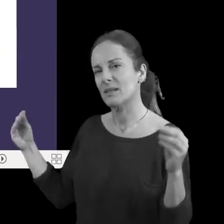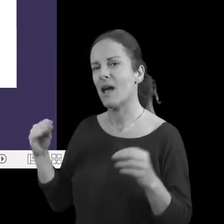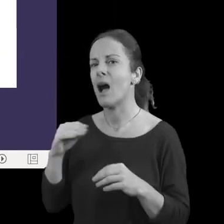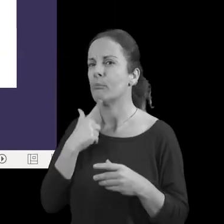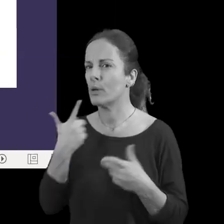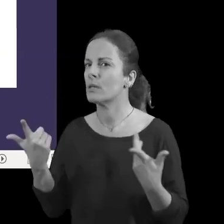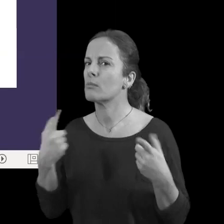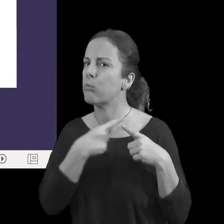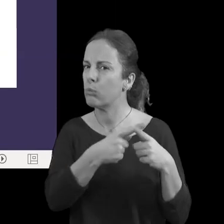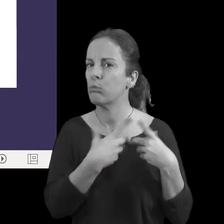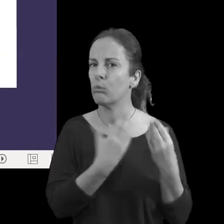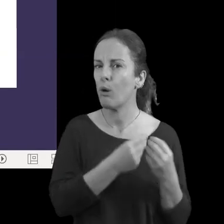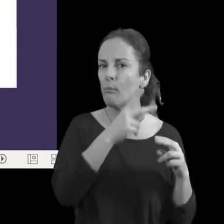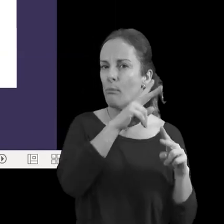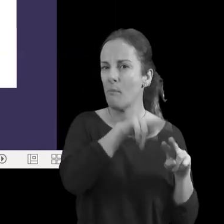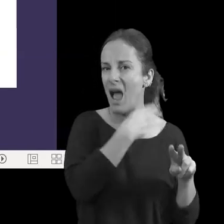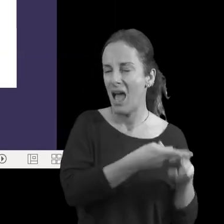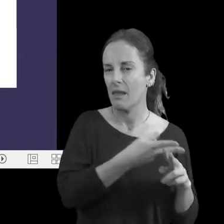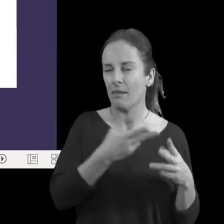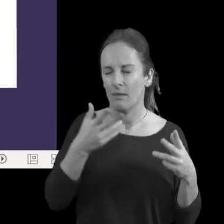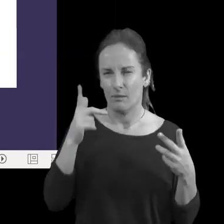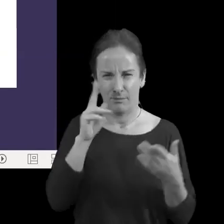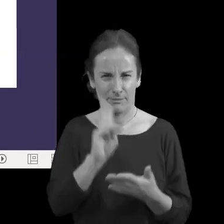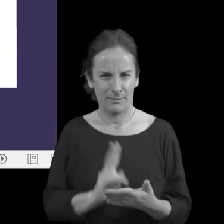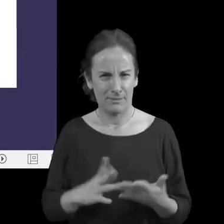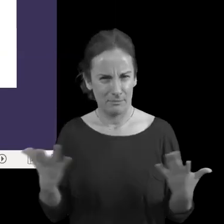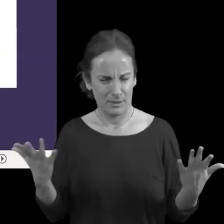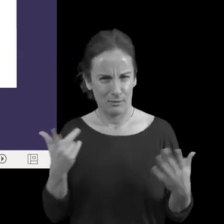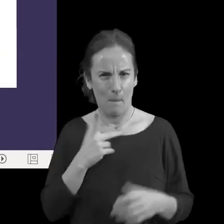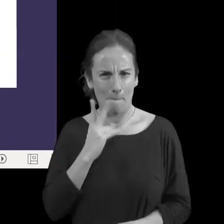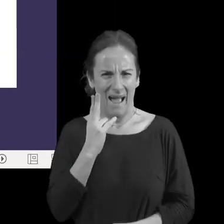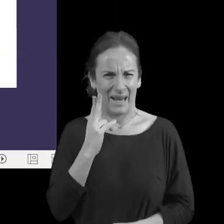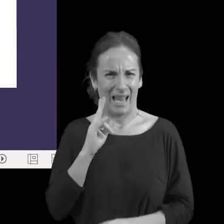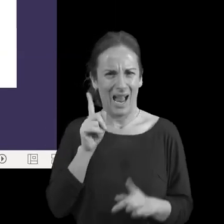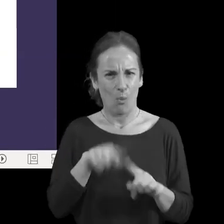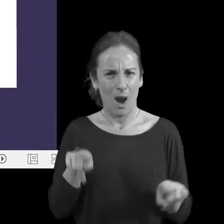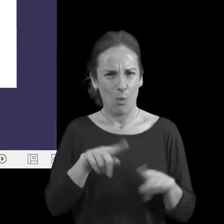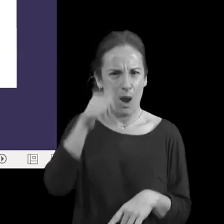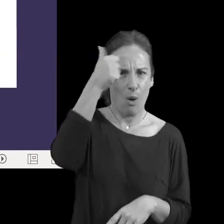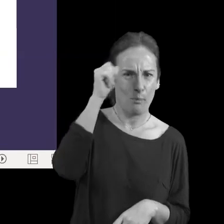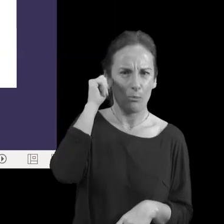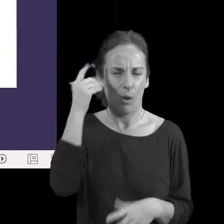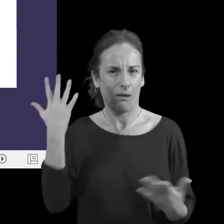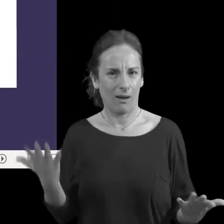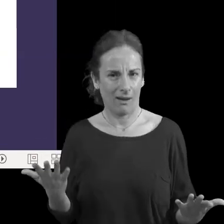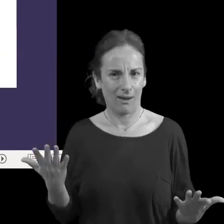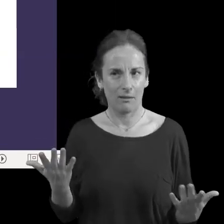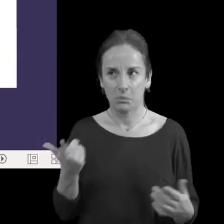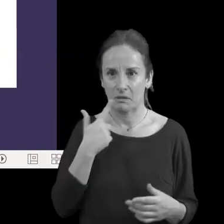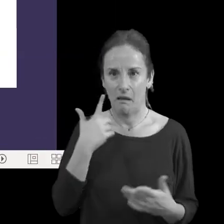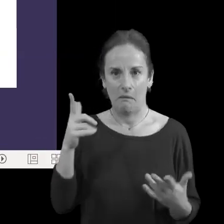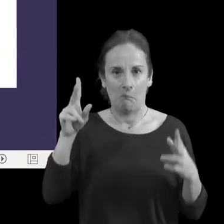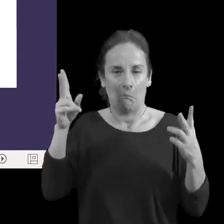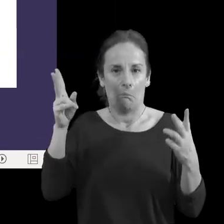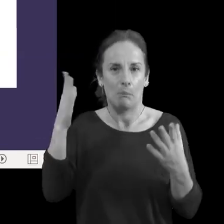de posibilidades de organización de parejas, ¿no? Y por supuesto no estaban, bueno, personas racializadas,